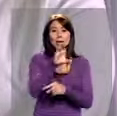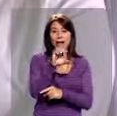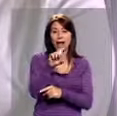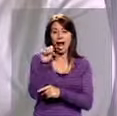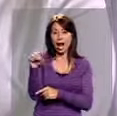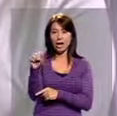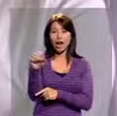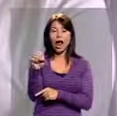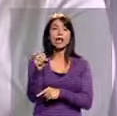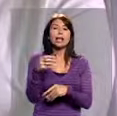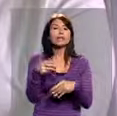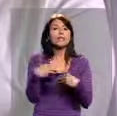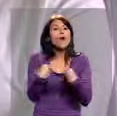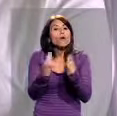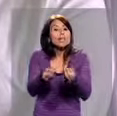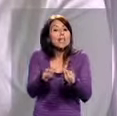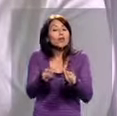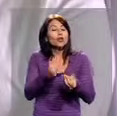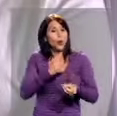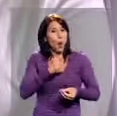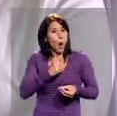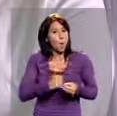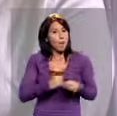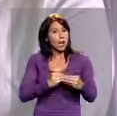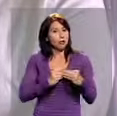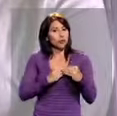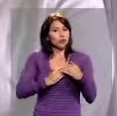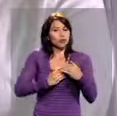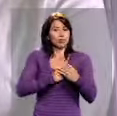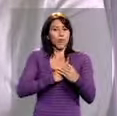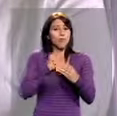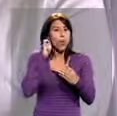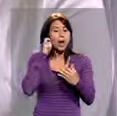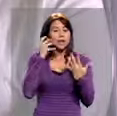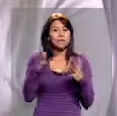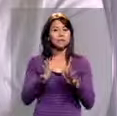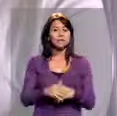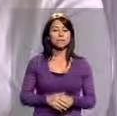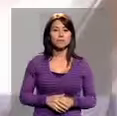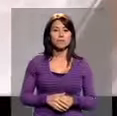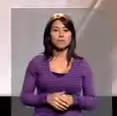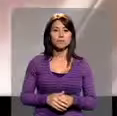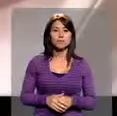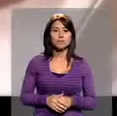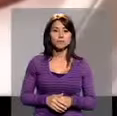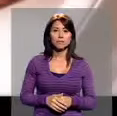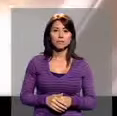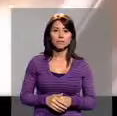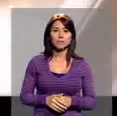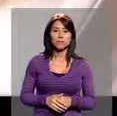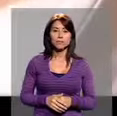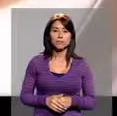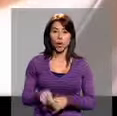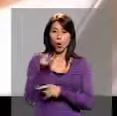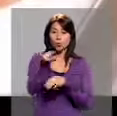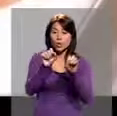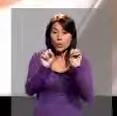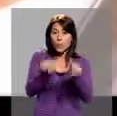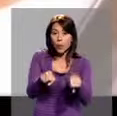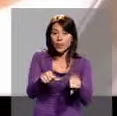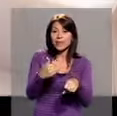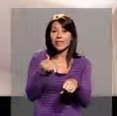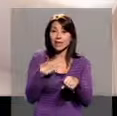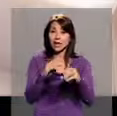que también en la caja les están ofreciendo hacerles la reconstrucción inmediatamente a las mujeres mastectomizadas. Usted puede optar por